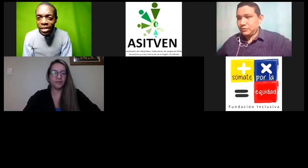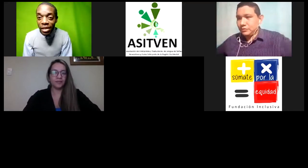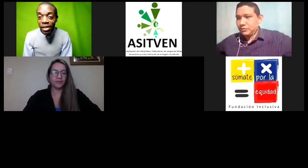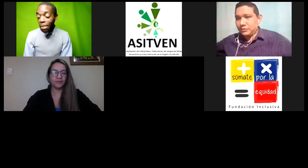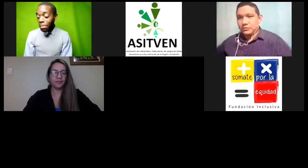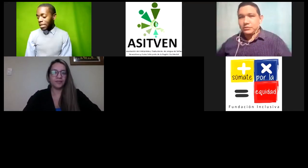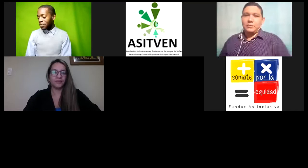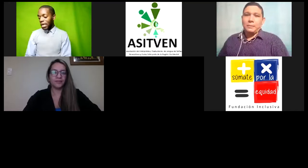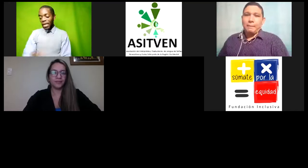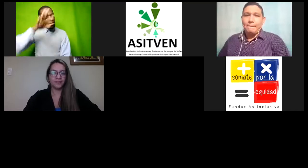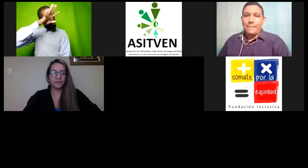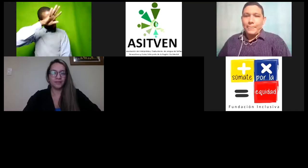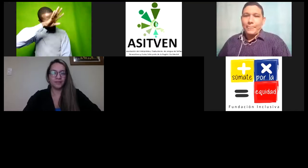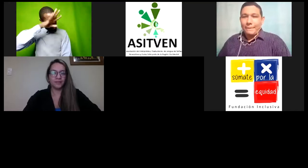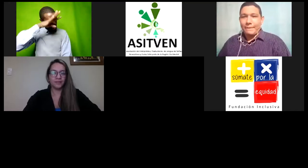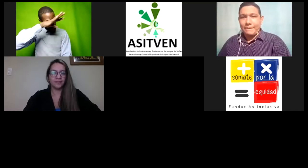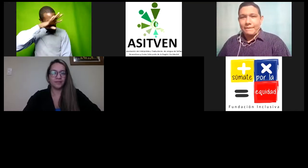actividades específicas.